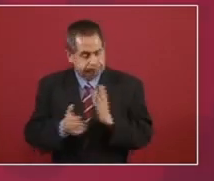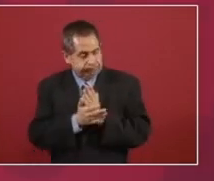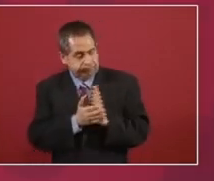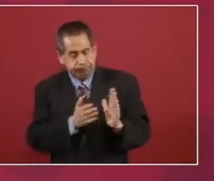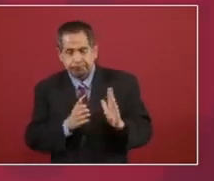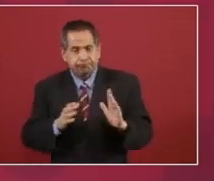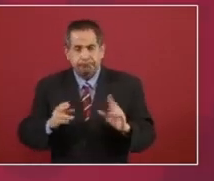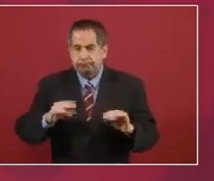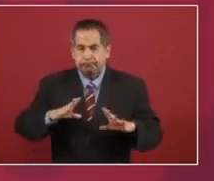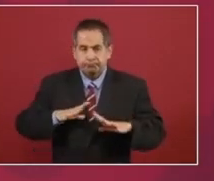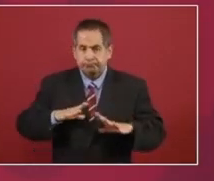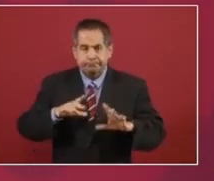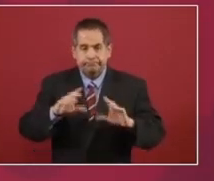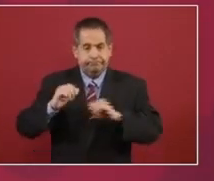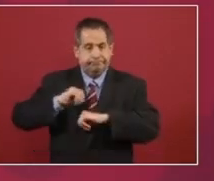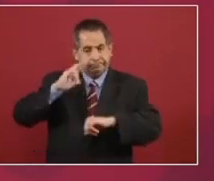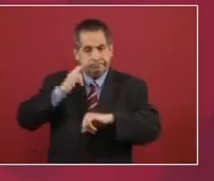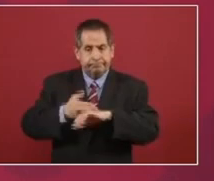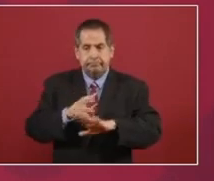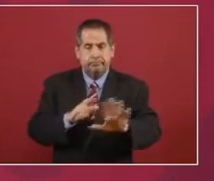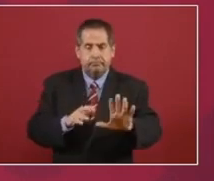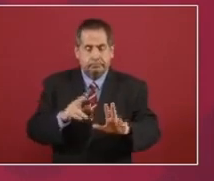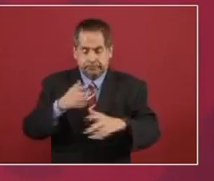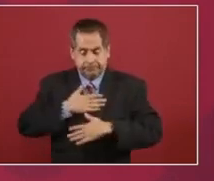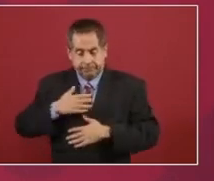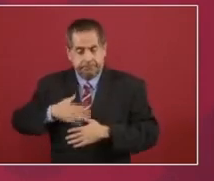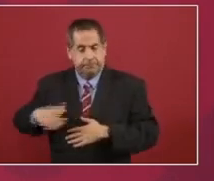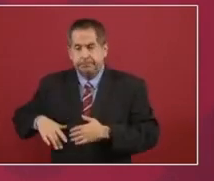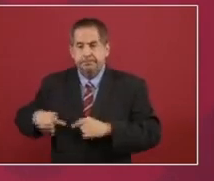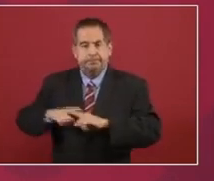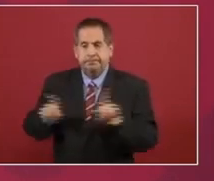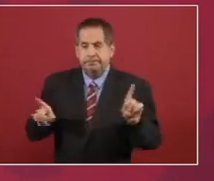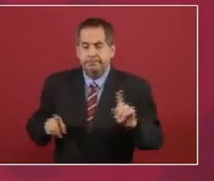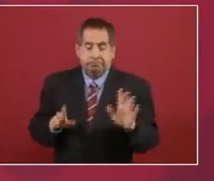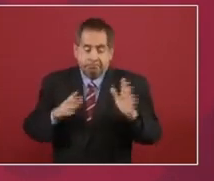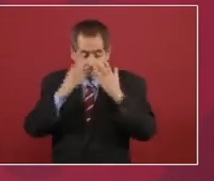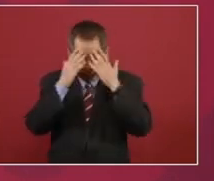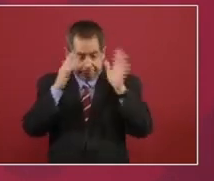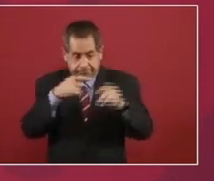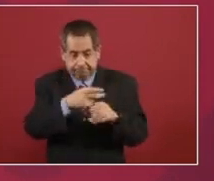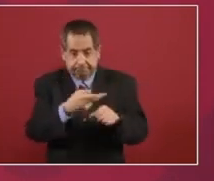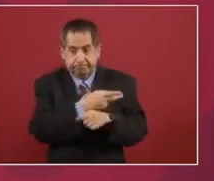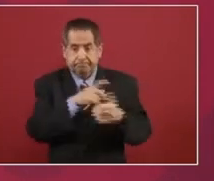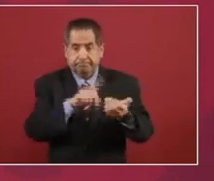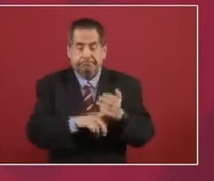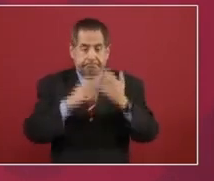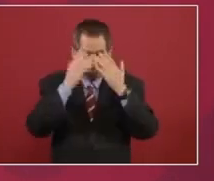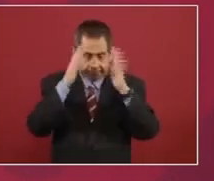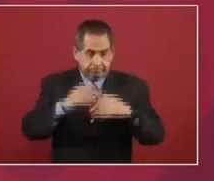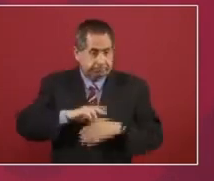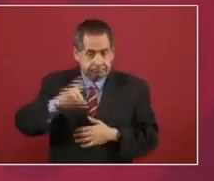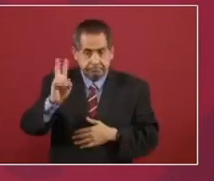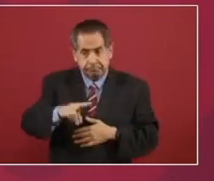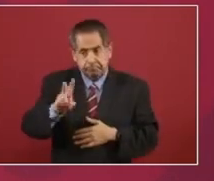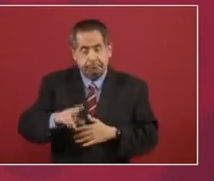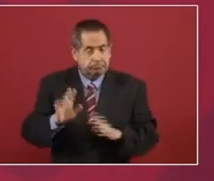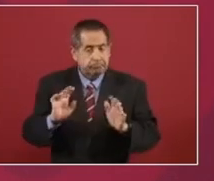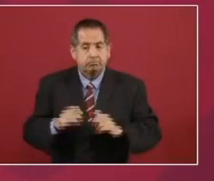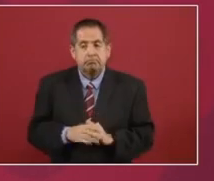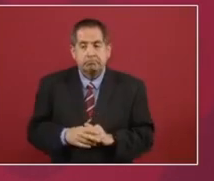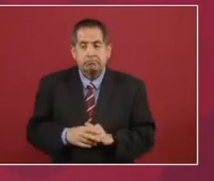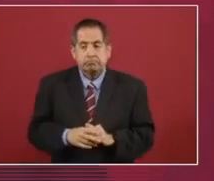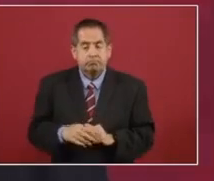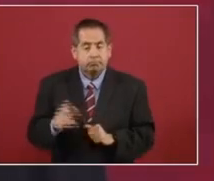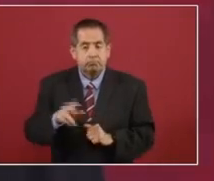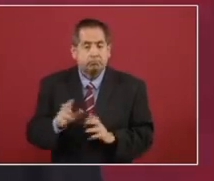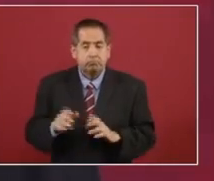esa encomienda, no es para eso. Entonces, no sé qué esté sucediendo y la verdad